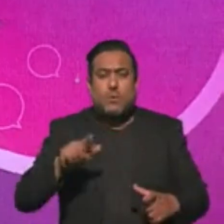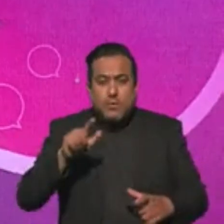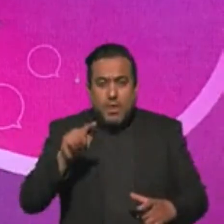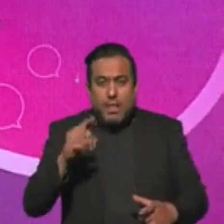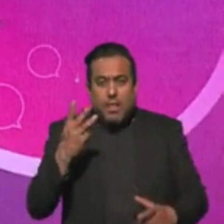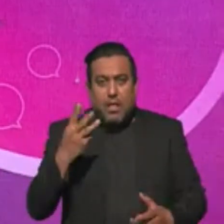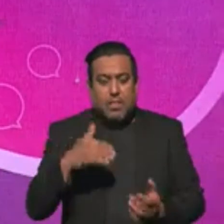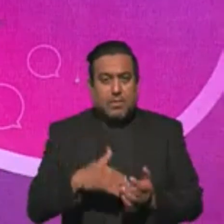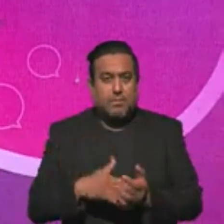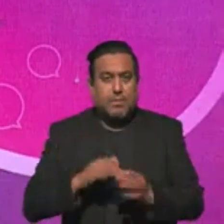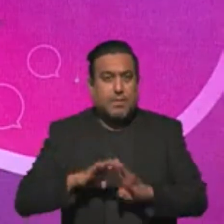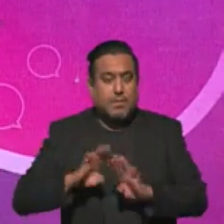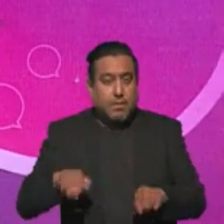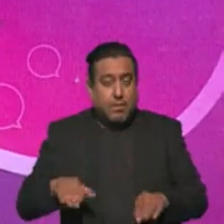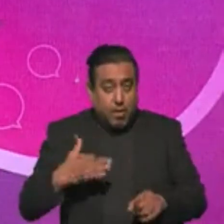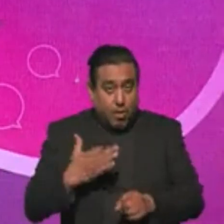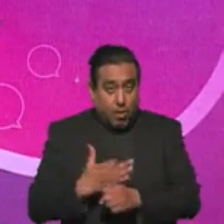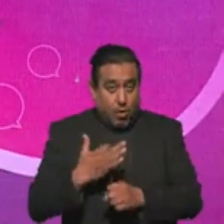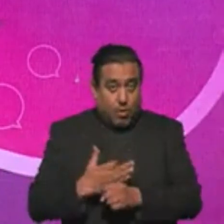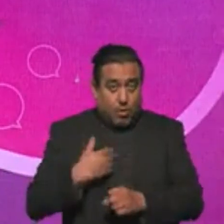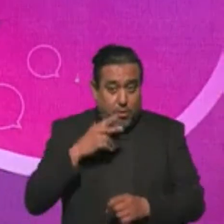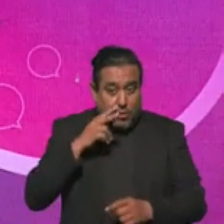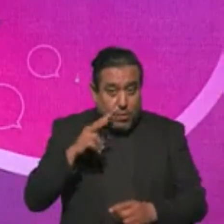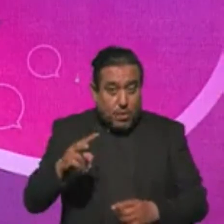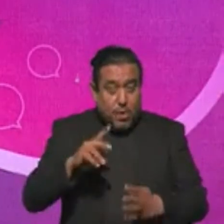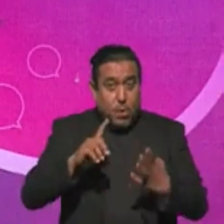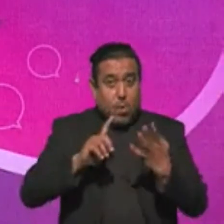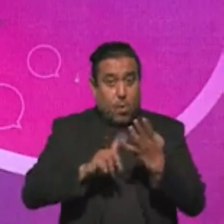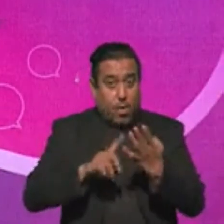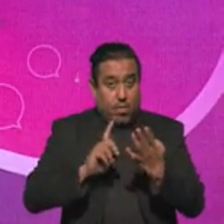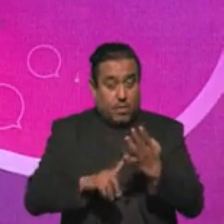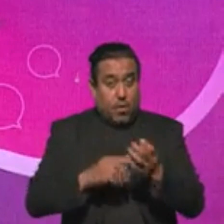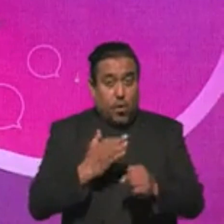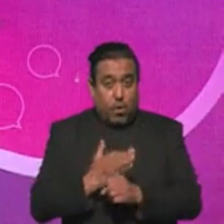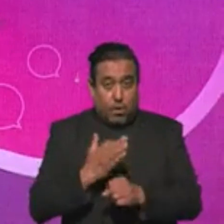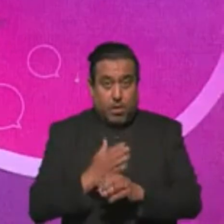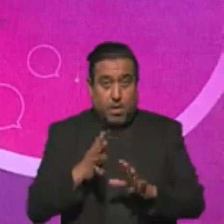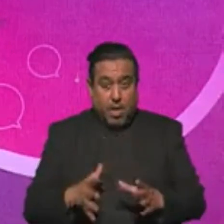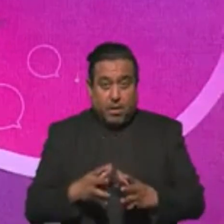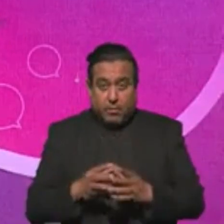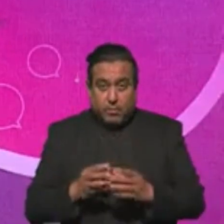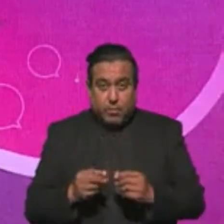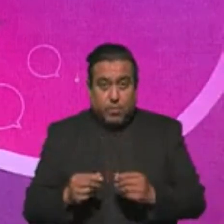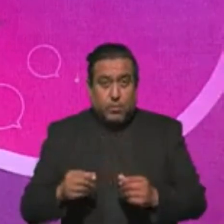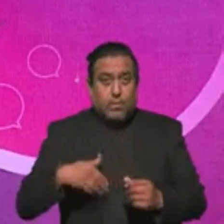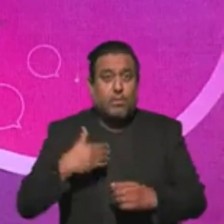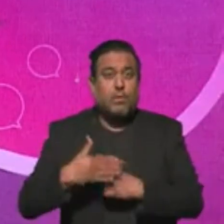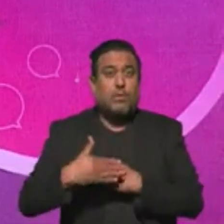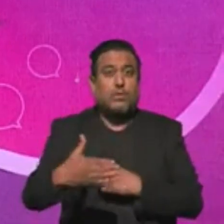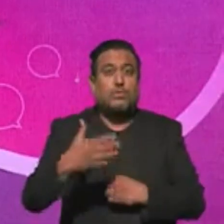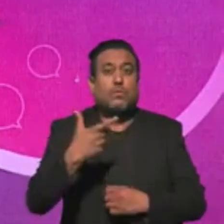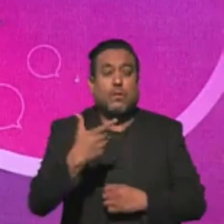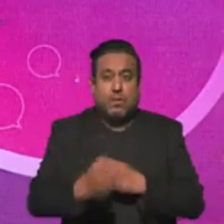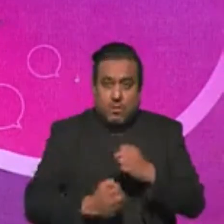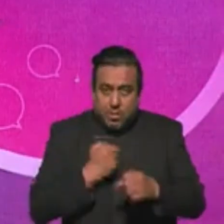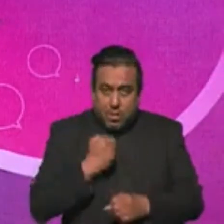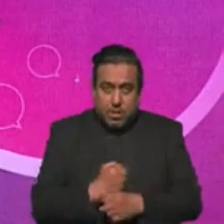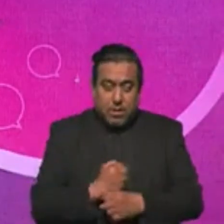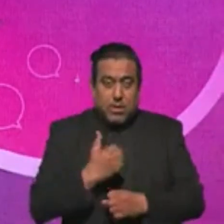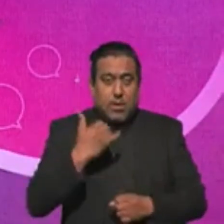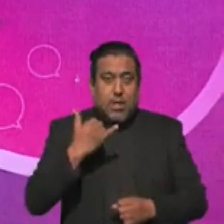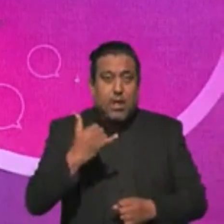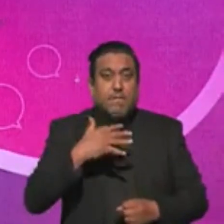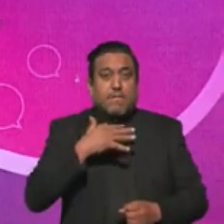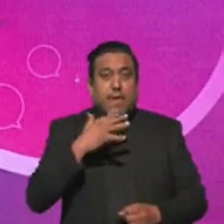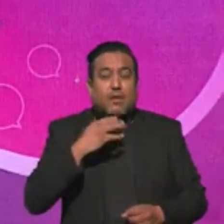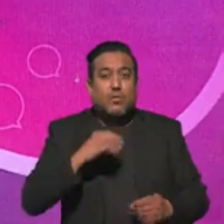y ya está en estos momentos la operación de la cuarta celda con una vida útil de 7 años con una recolección